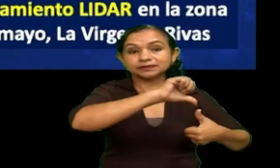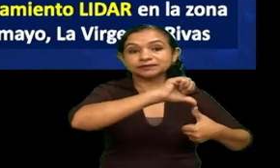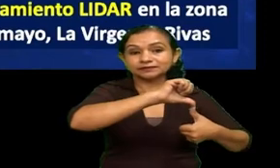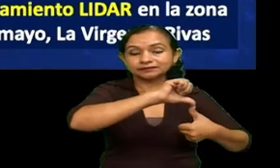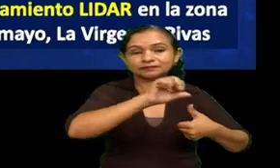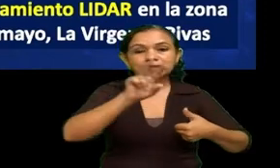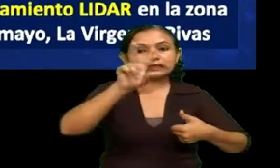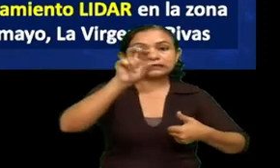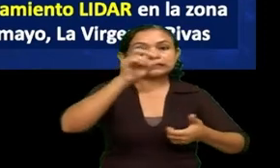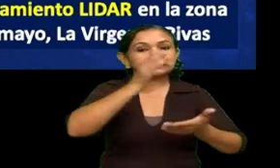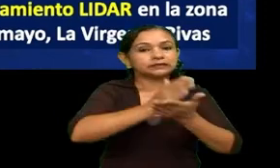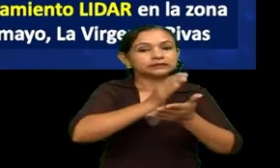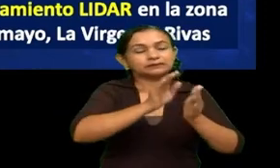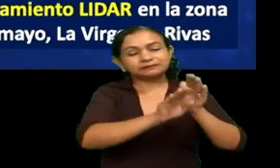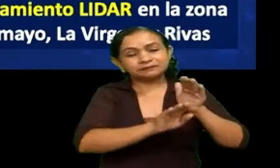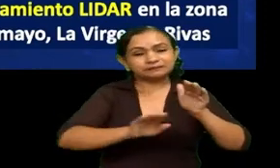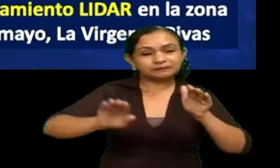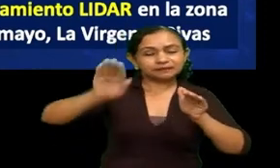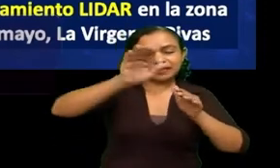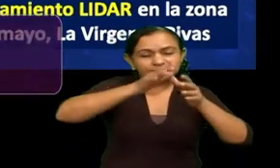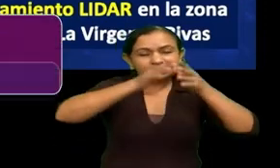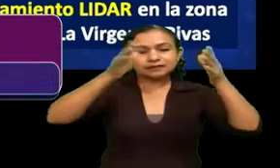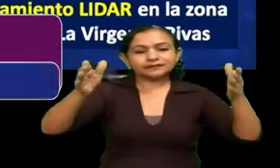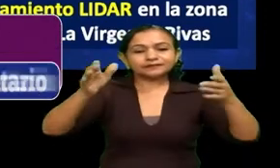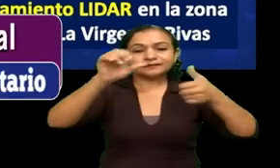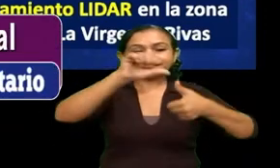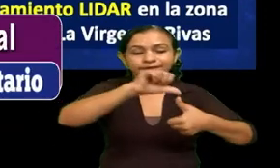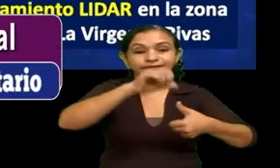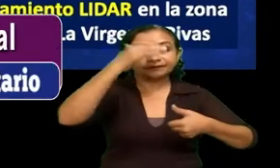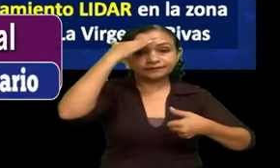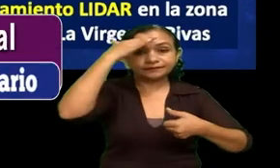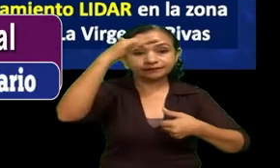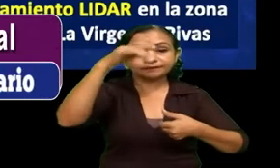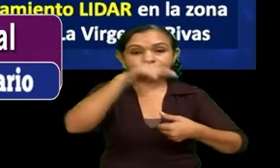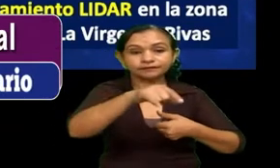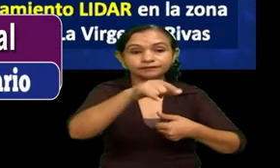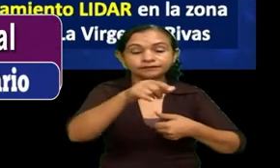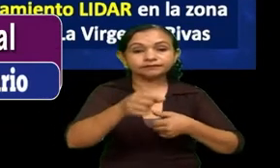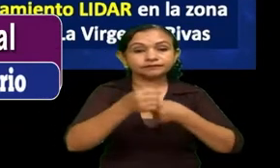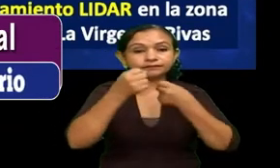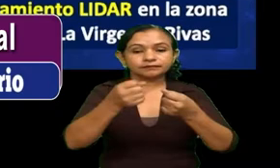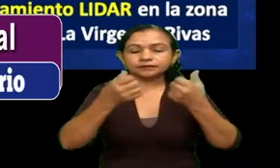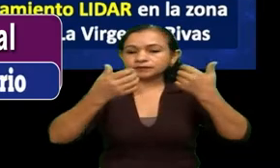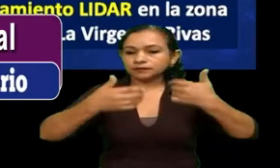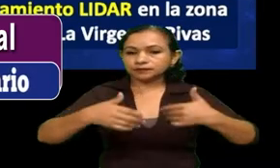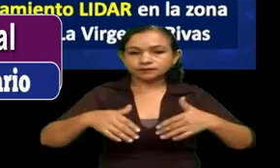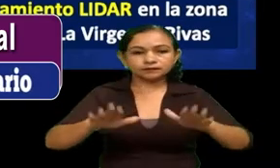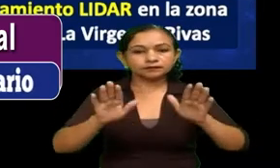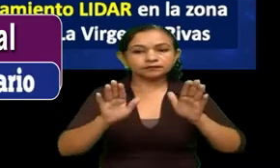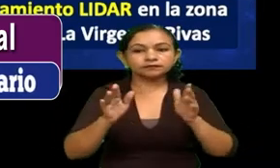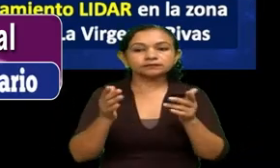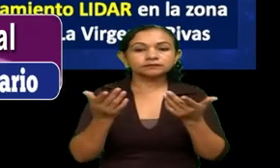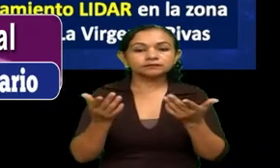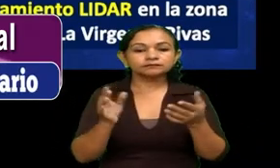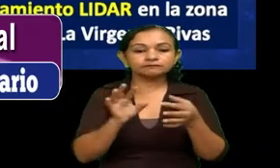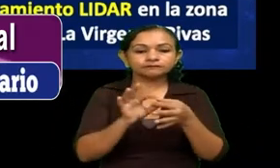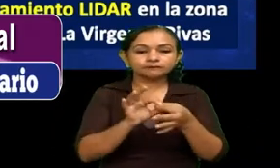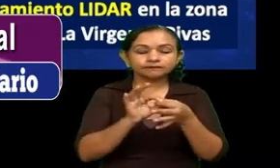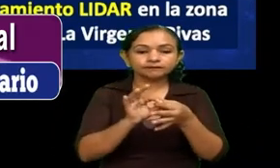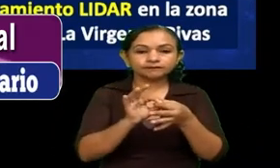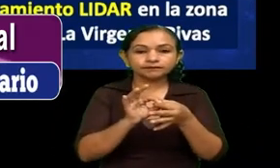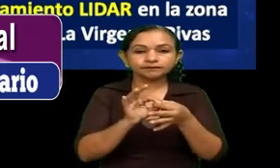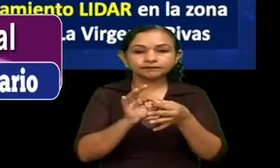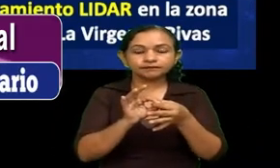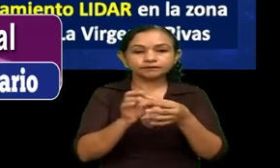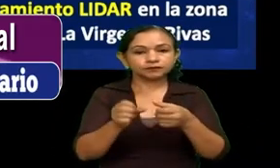veces. Entonces, eso le da fortaleza cuando estamos normal, porque estás unido a un sistema bastante